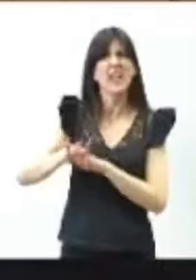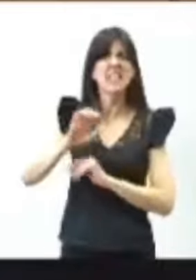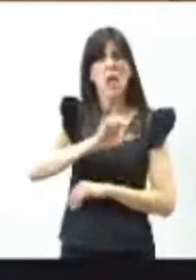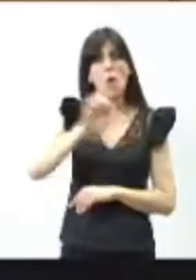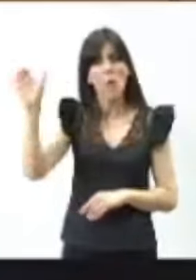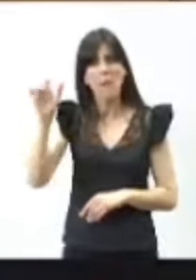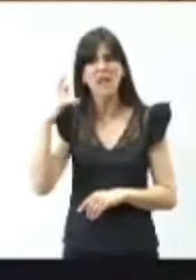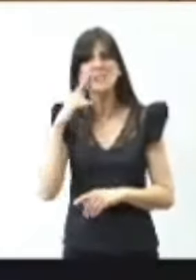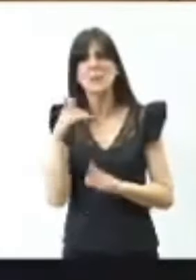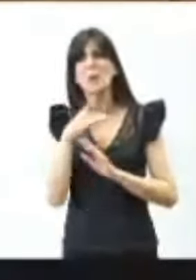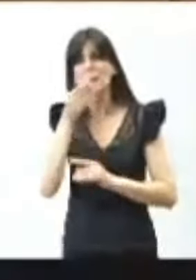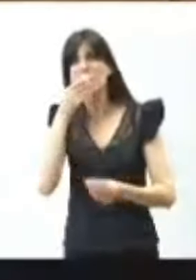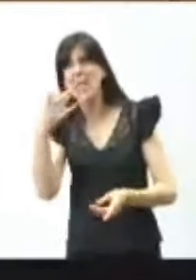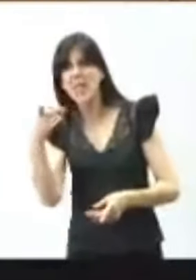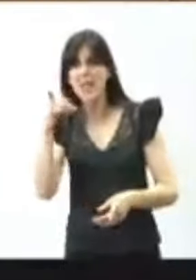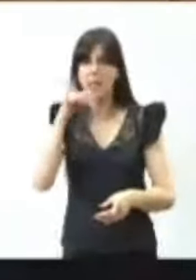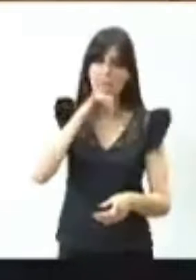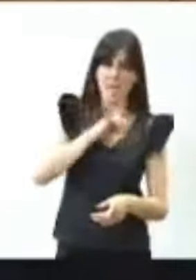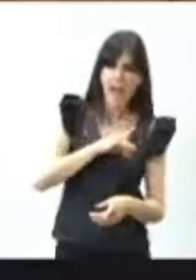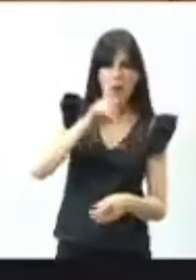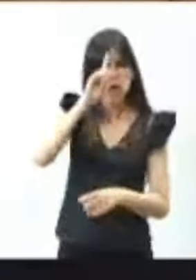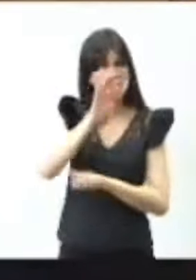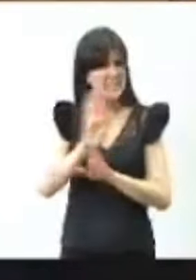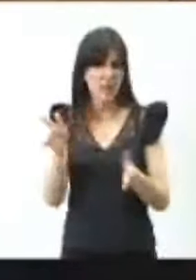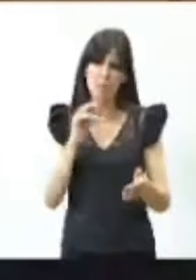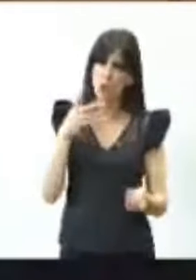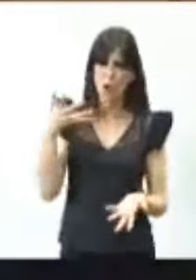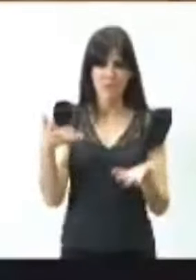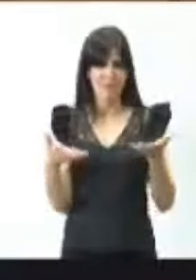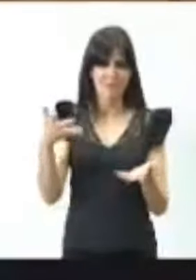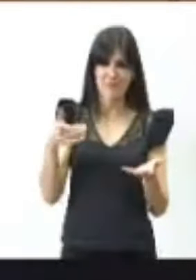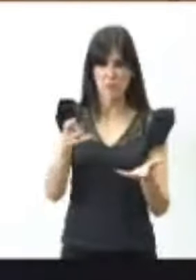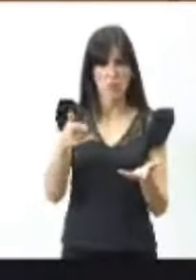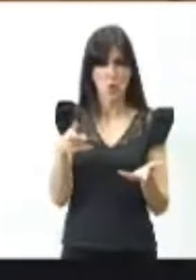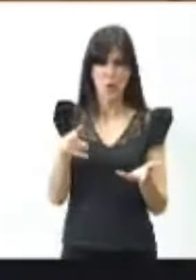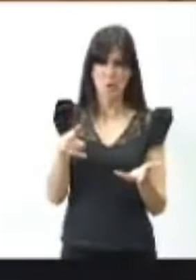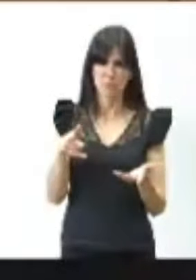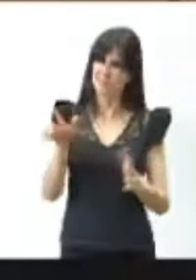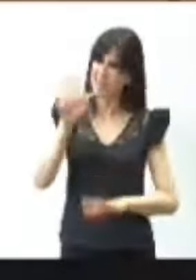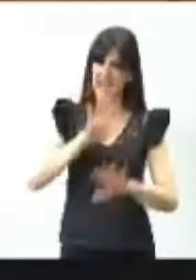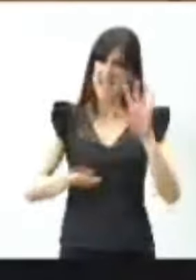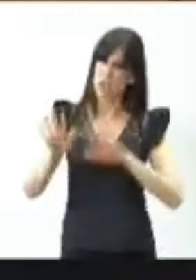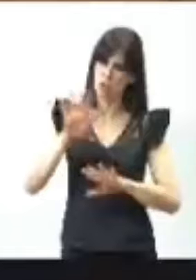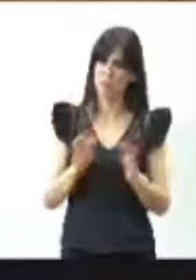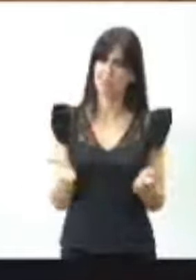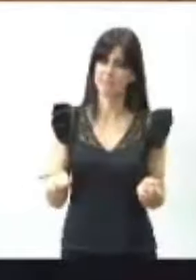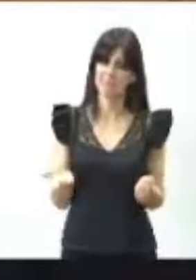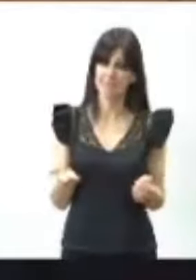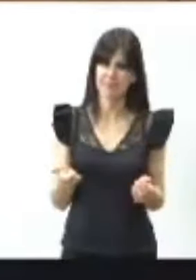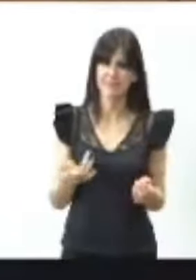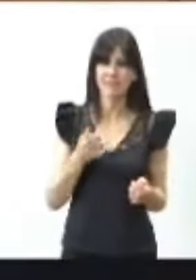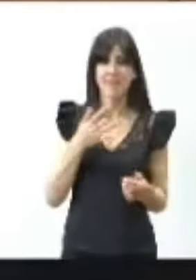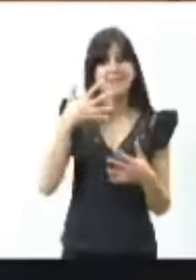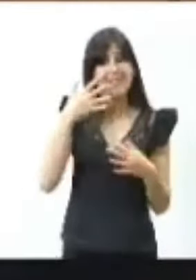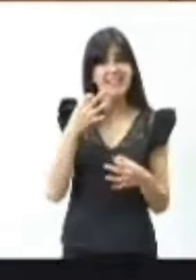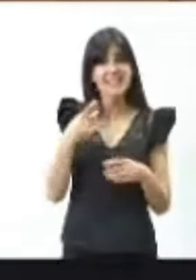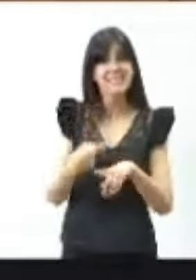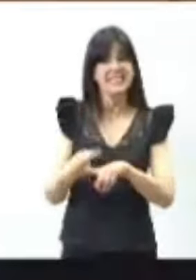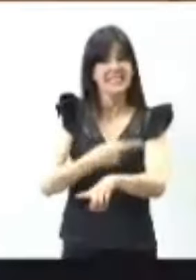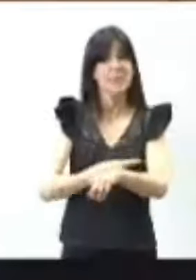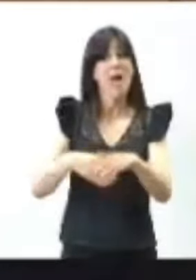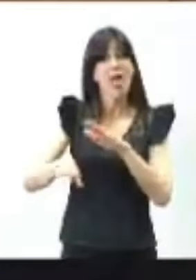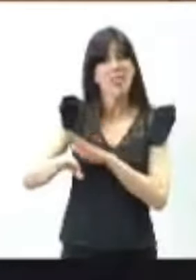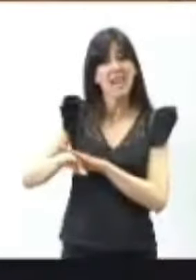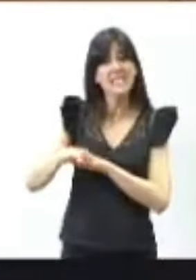es la buena, esta es la mala. No sabemos porque ahí ustedes se tienen un enorme batiburrillo. Pero lo cierto es que la extrema derecha